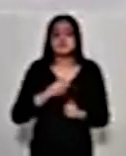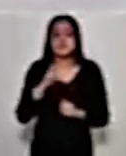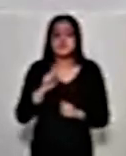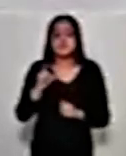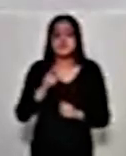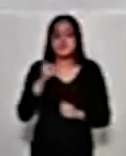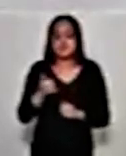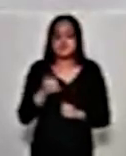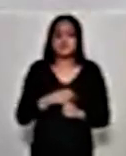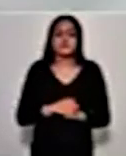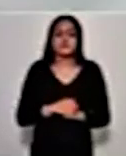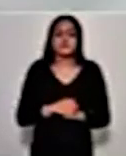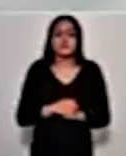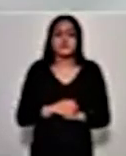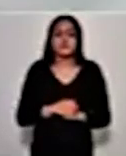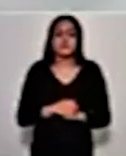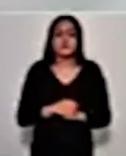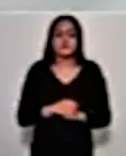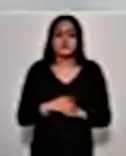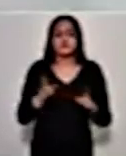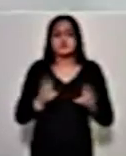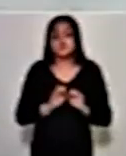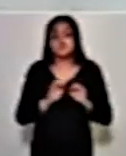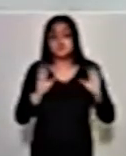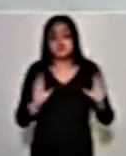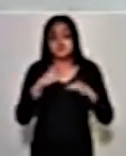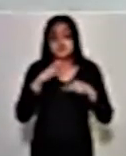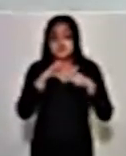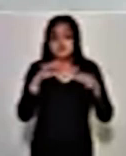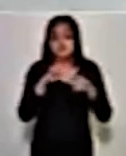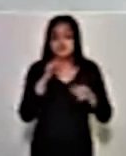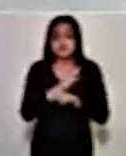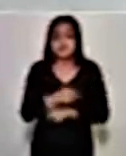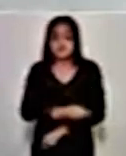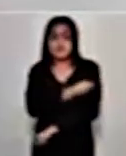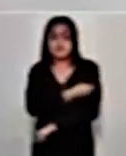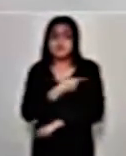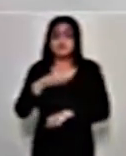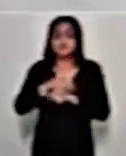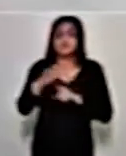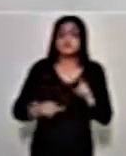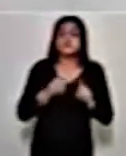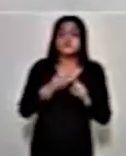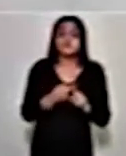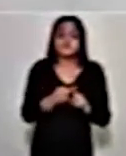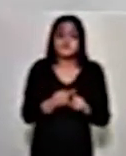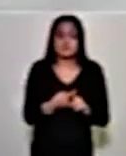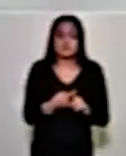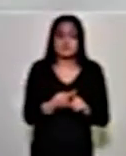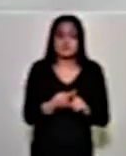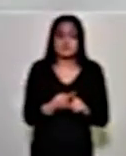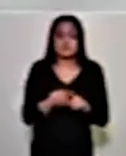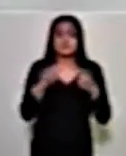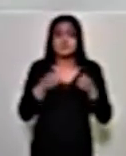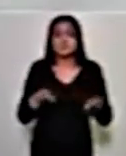Sí, hay que quede bien claro, Roxy, esta vacuna que se va a poner de refuerzo se